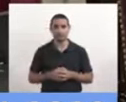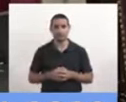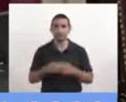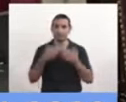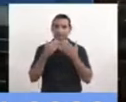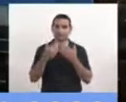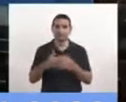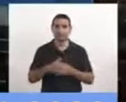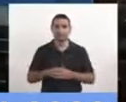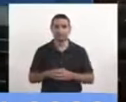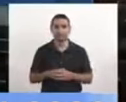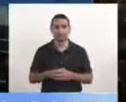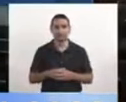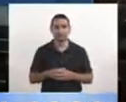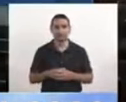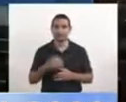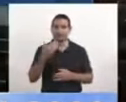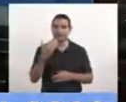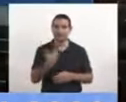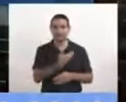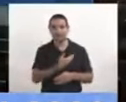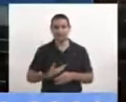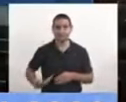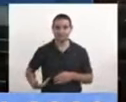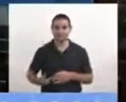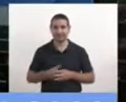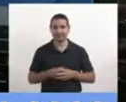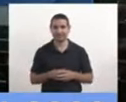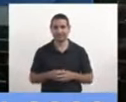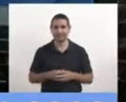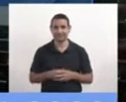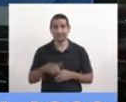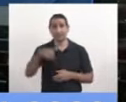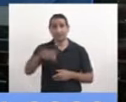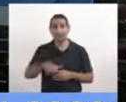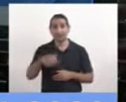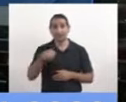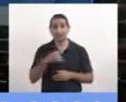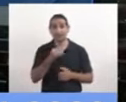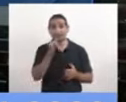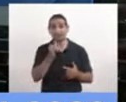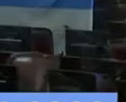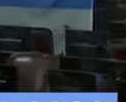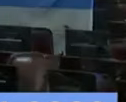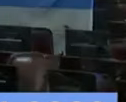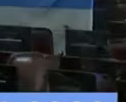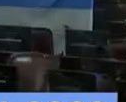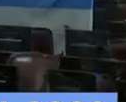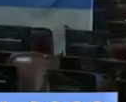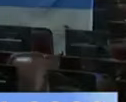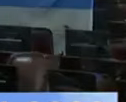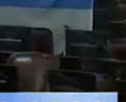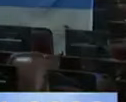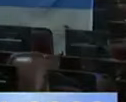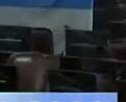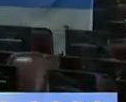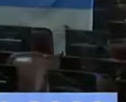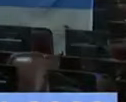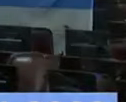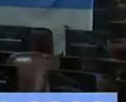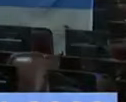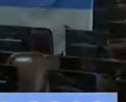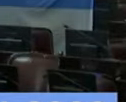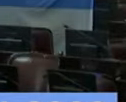Gracias. Gracias, presidente. Hoy iba a hablar en dos órdenes del día, pero preferí condensar todo en